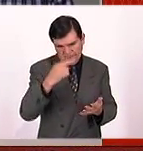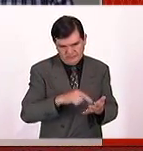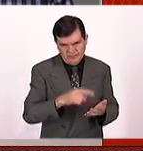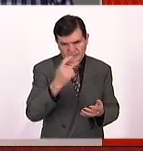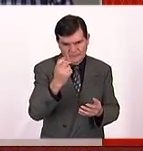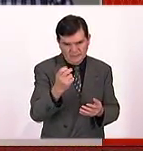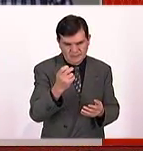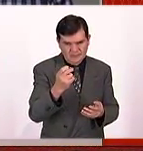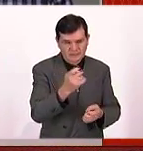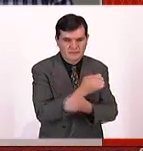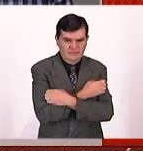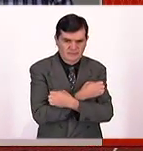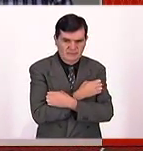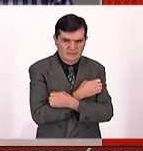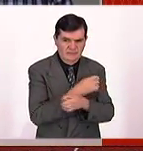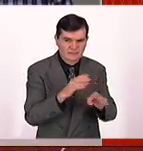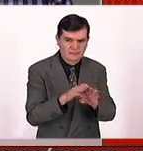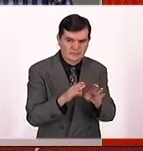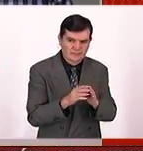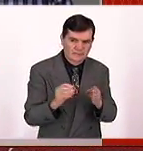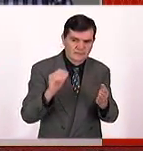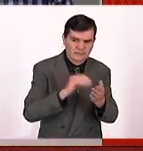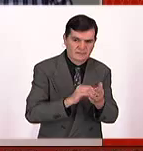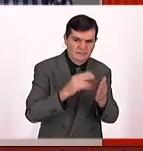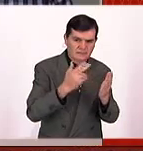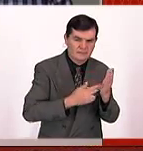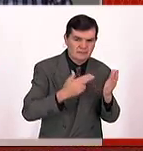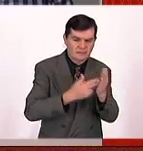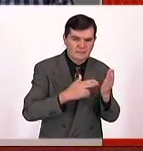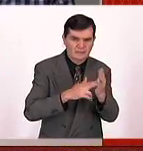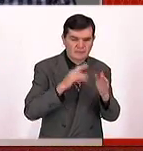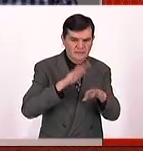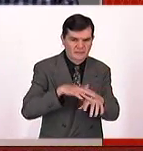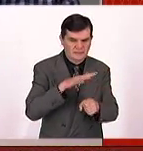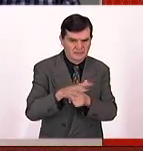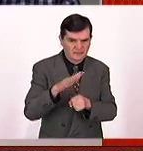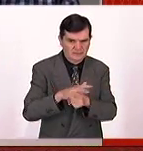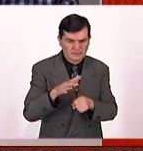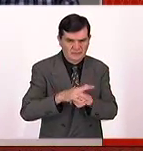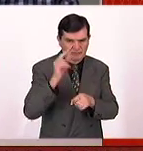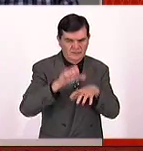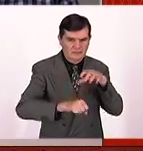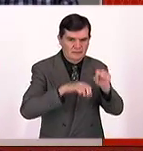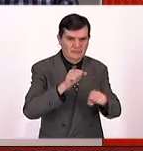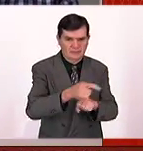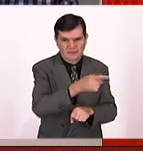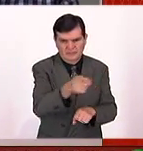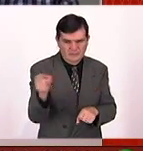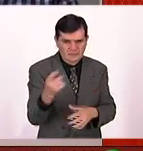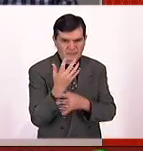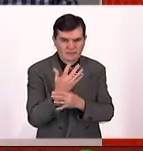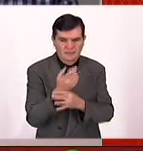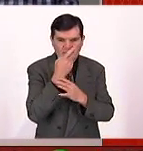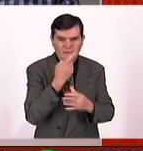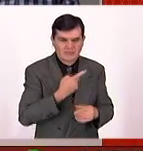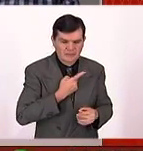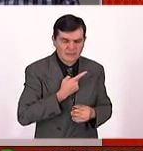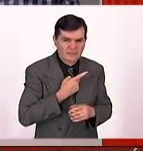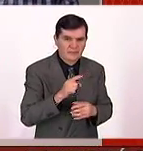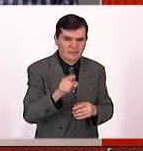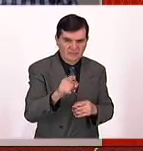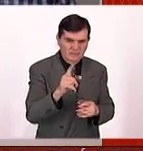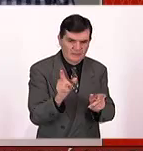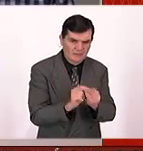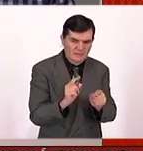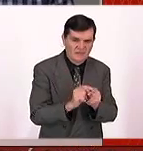ese sentido la educación es como una de las herramientas más eficientes para alcanzar esa meta que tú bien nos mencionabas, Patti. Es decir,